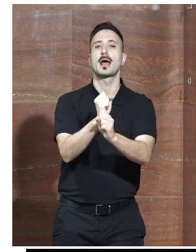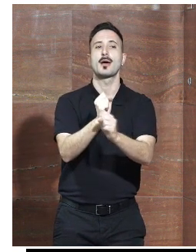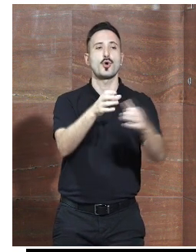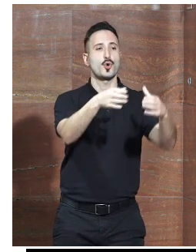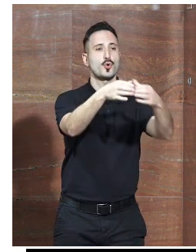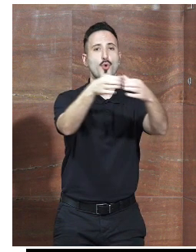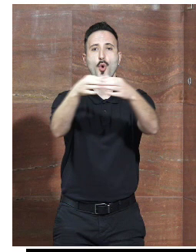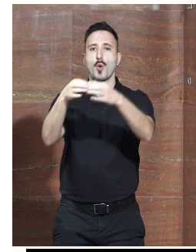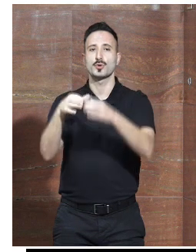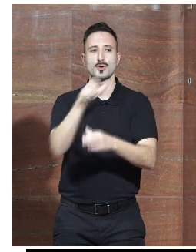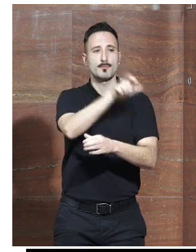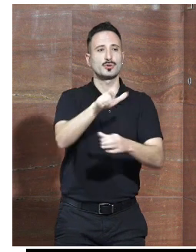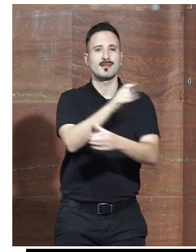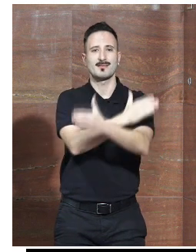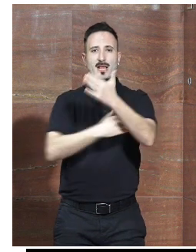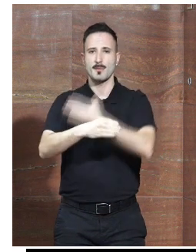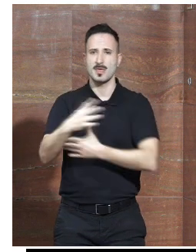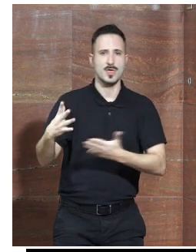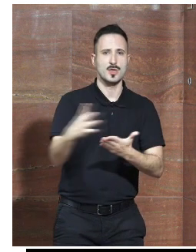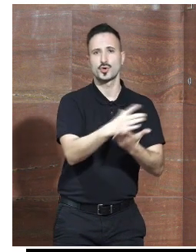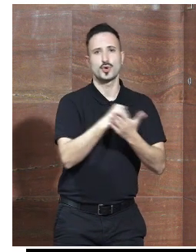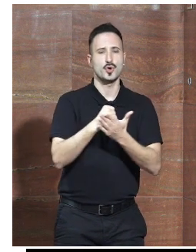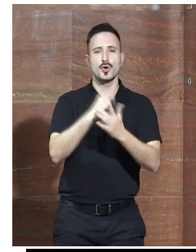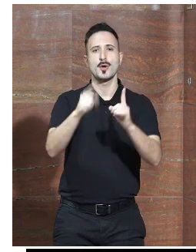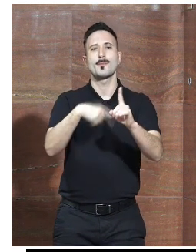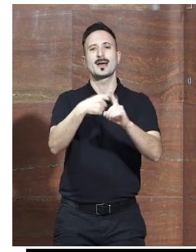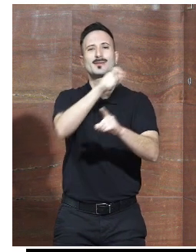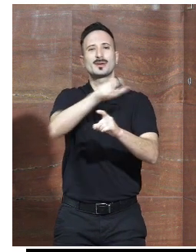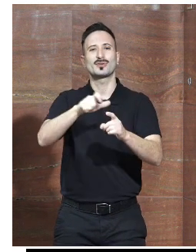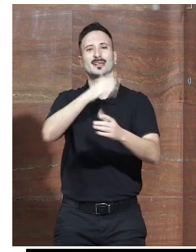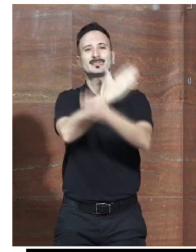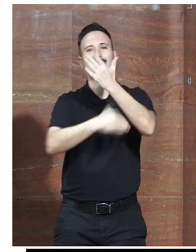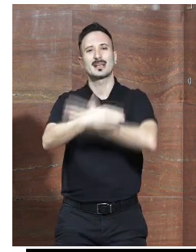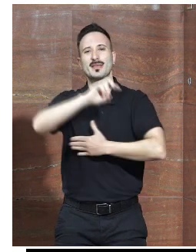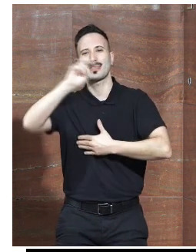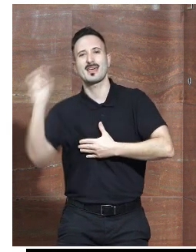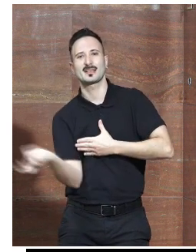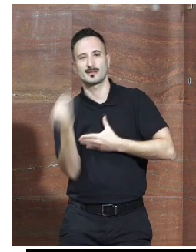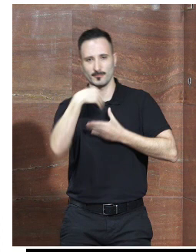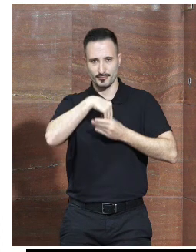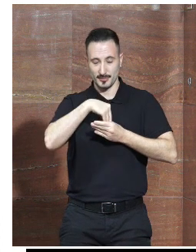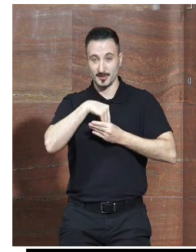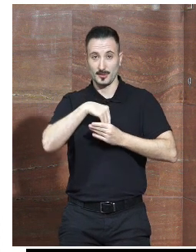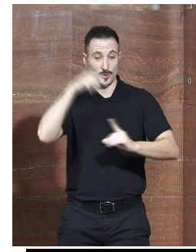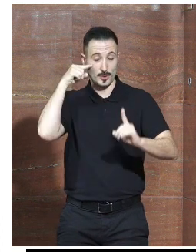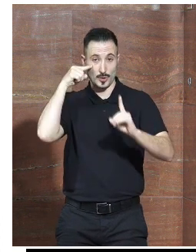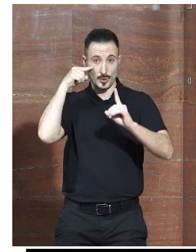grupos de personas con discapacidad, incluso con múltiples discapacidades, ¿no? Para poder llegar